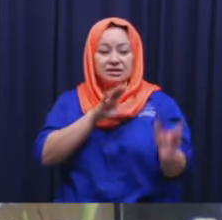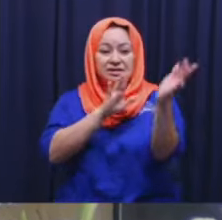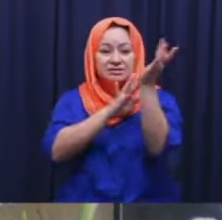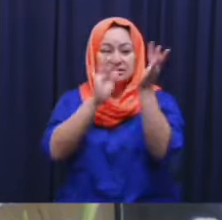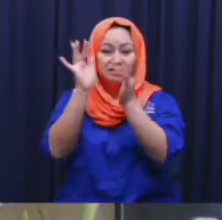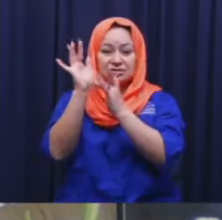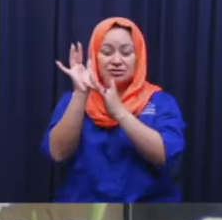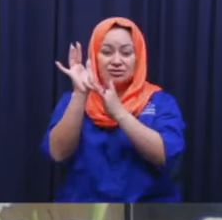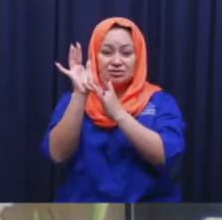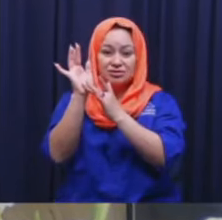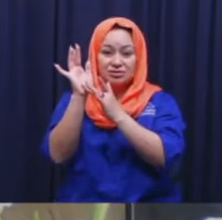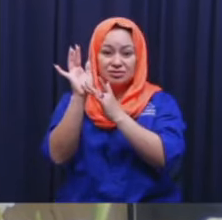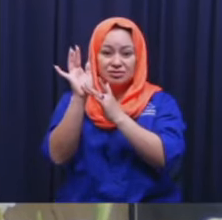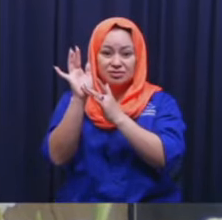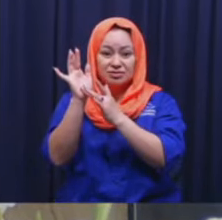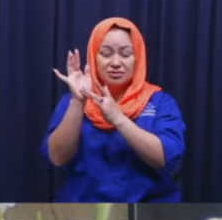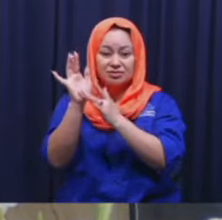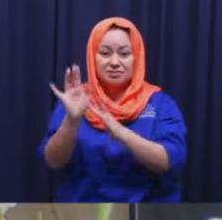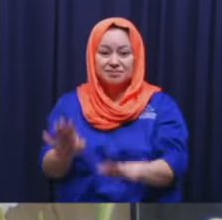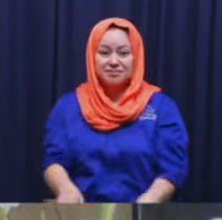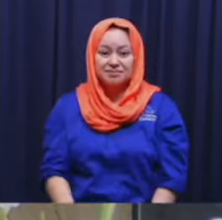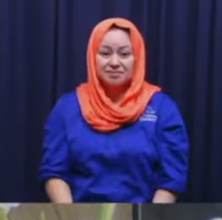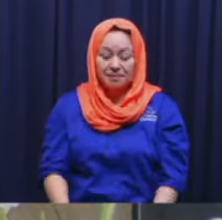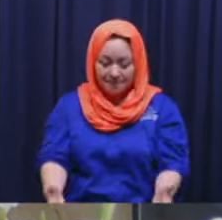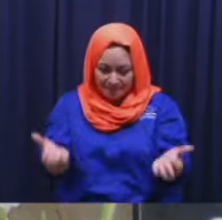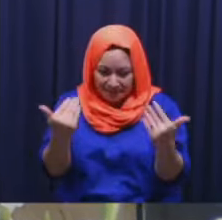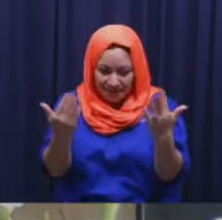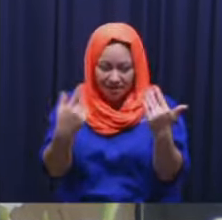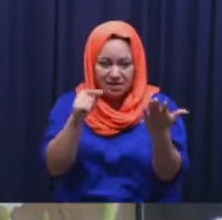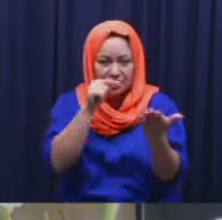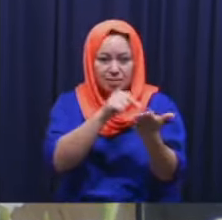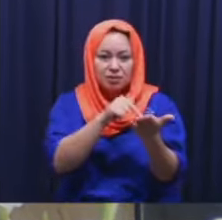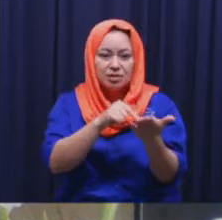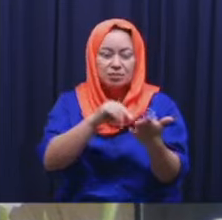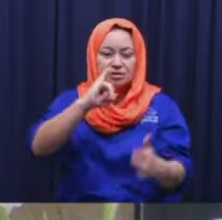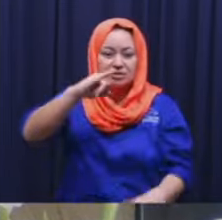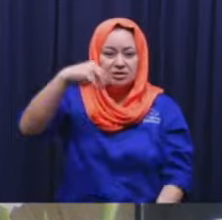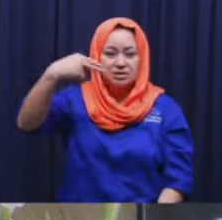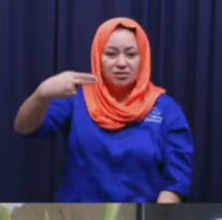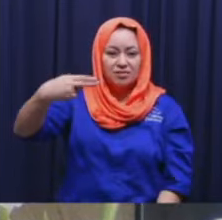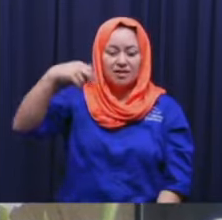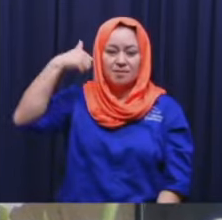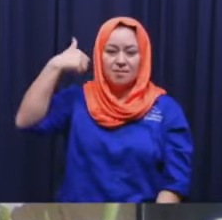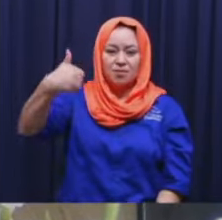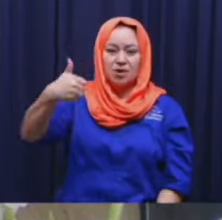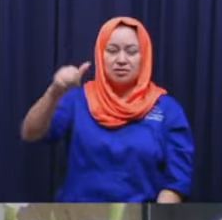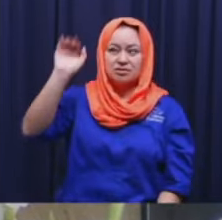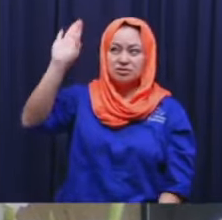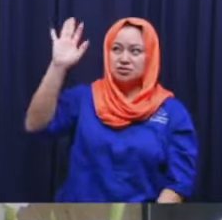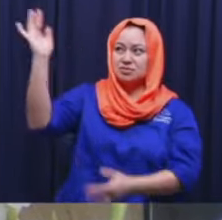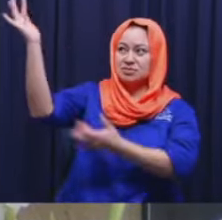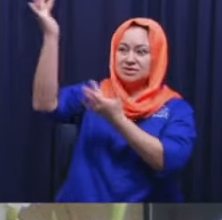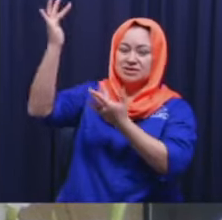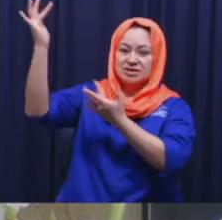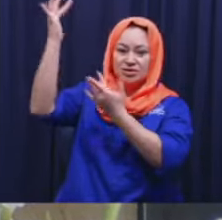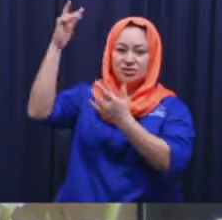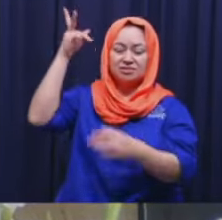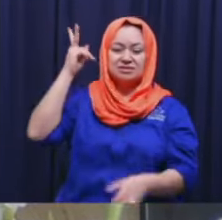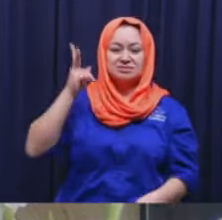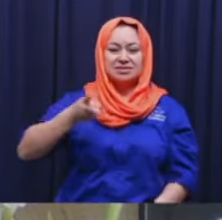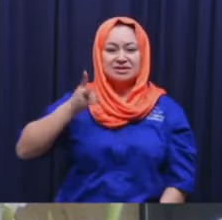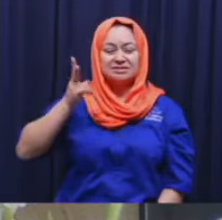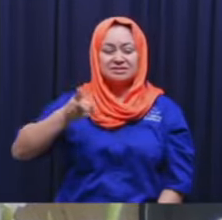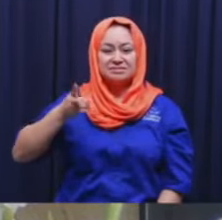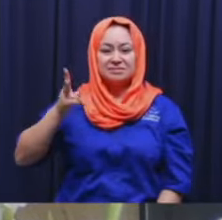probad, dice el Salmo, hermano. Vengan y probemos que Jehová es bueno y su misericordia es para siempre.